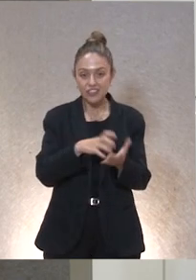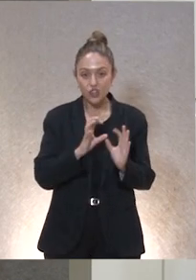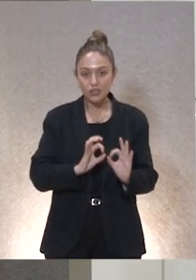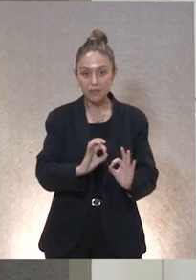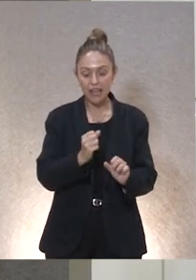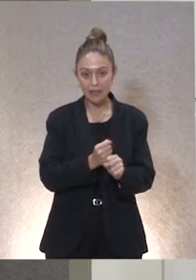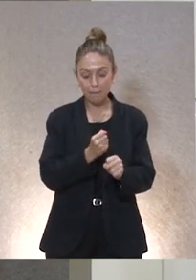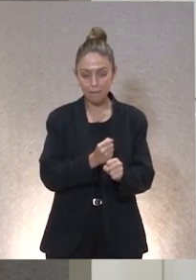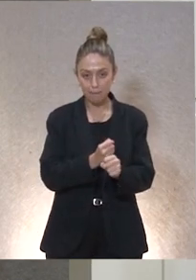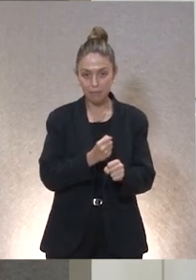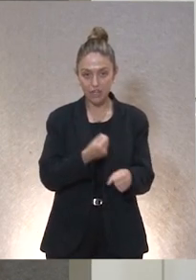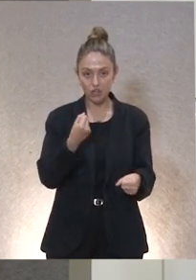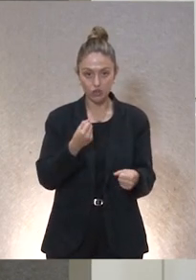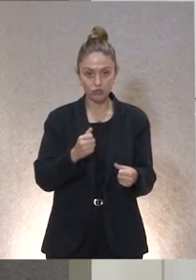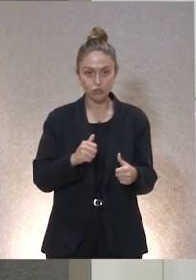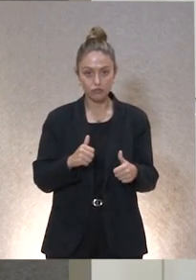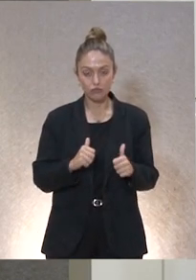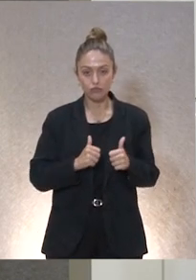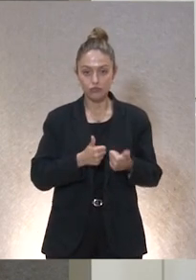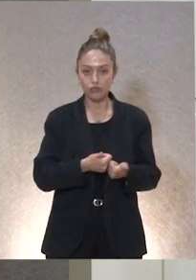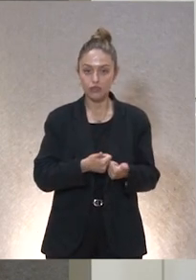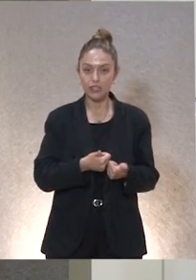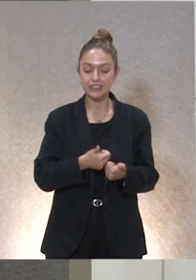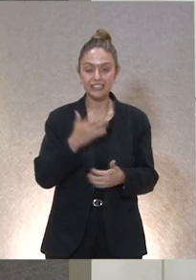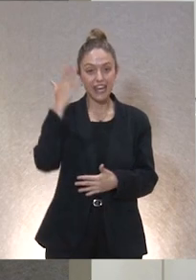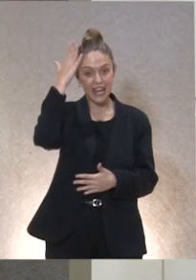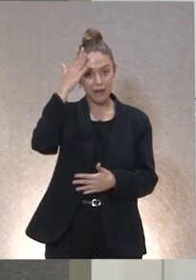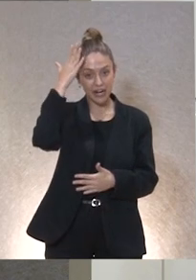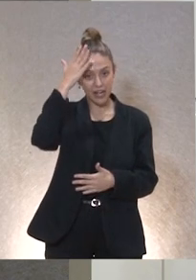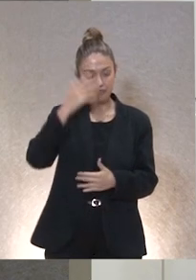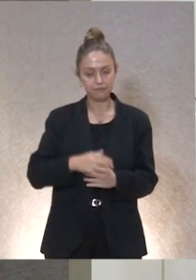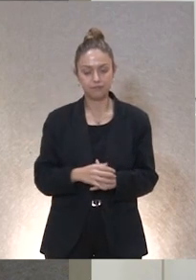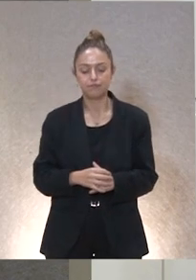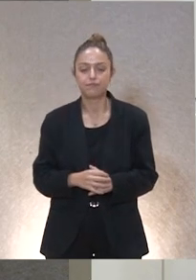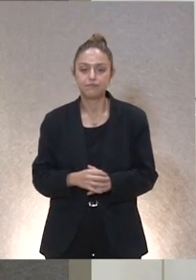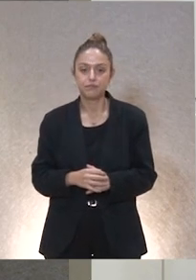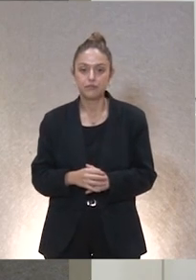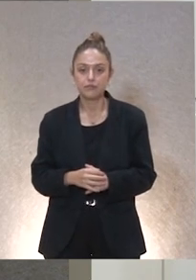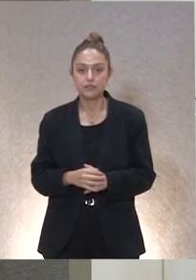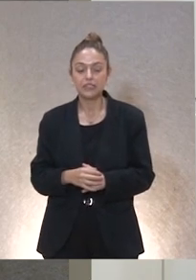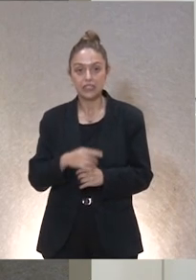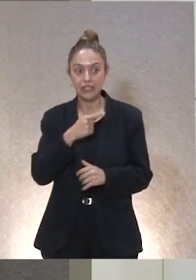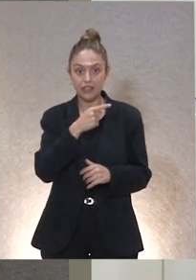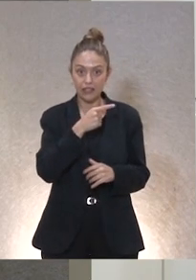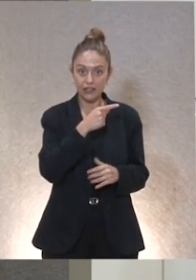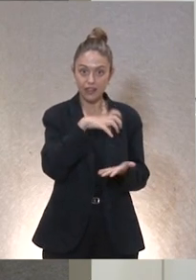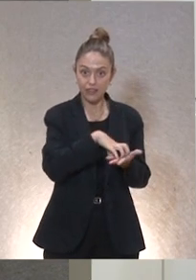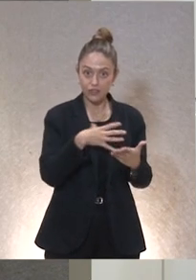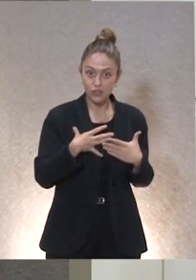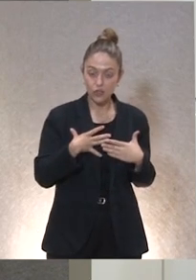allá que se lln allá en en navarra y aquí pues conocí